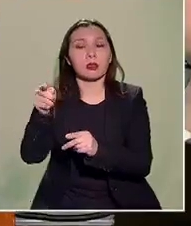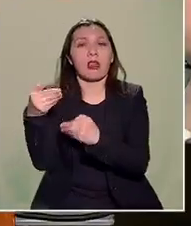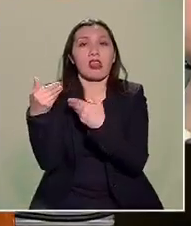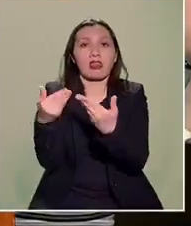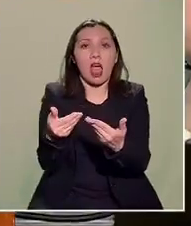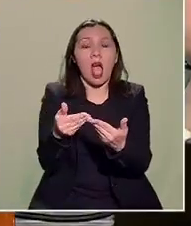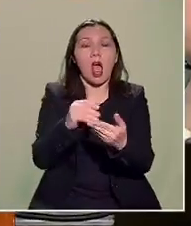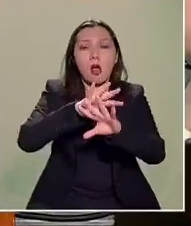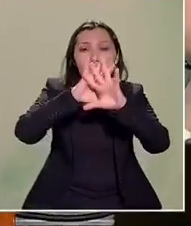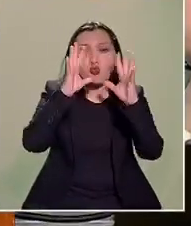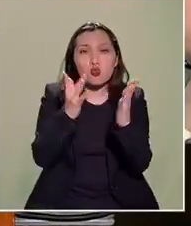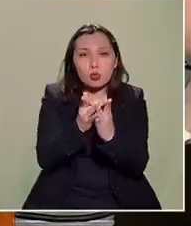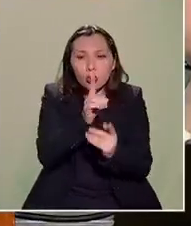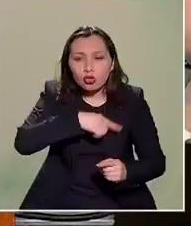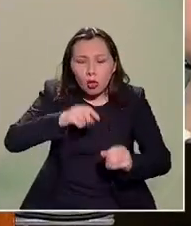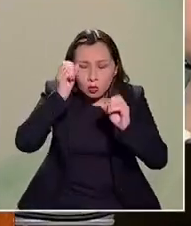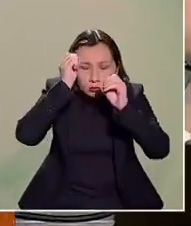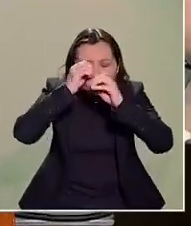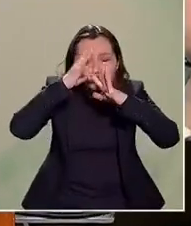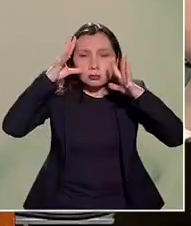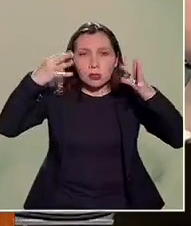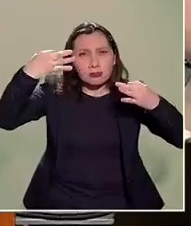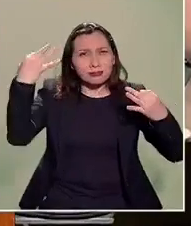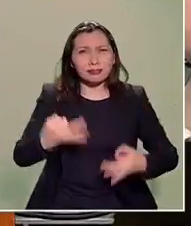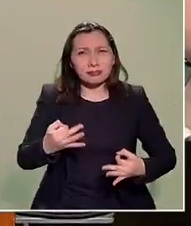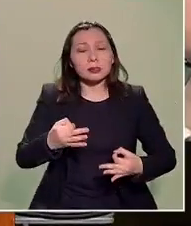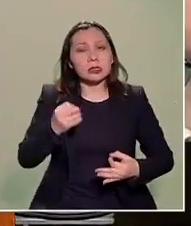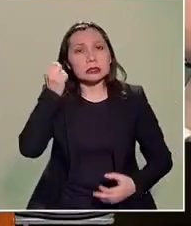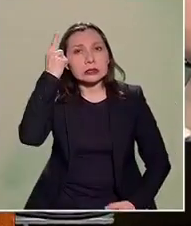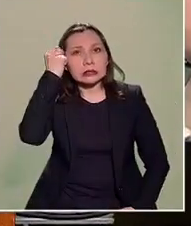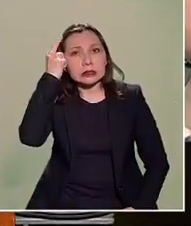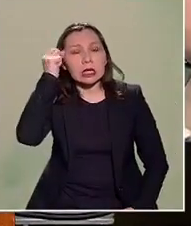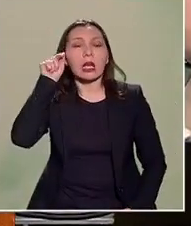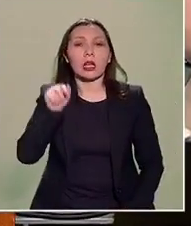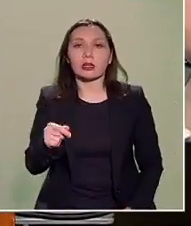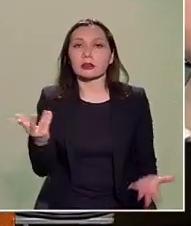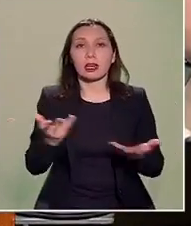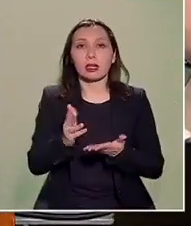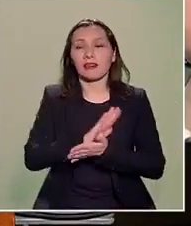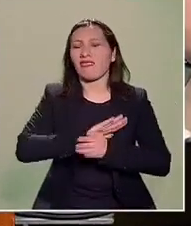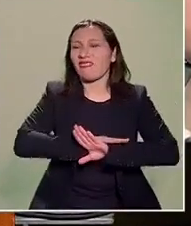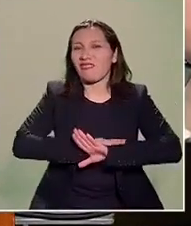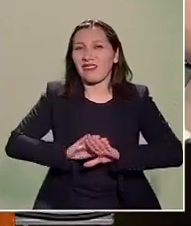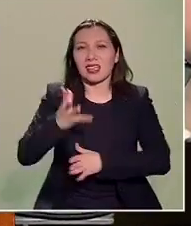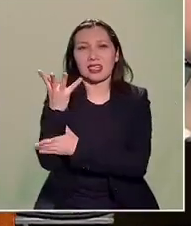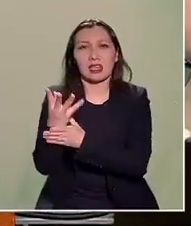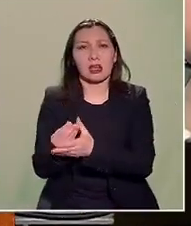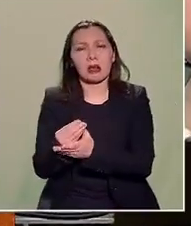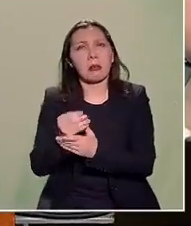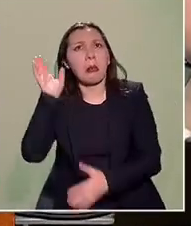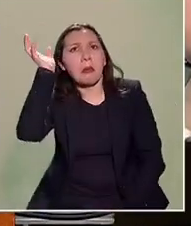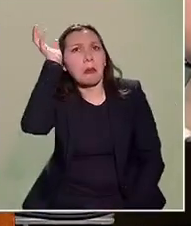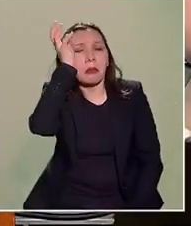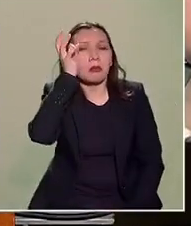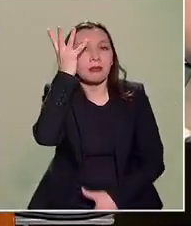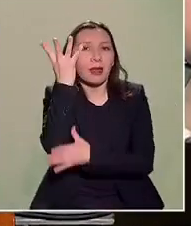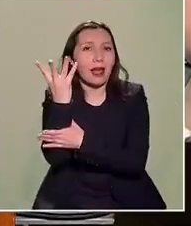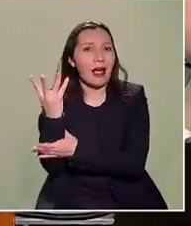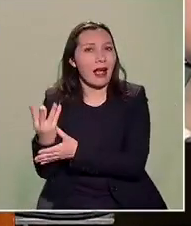va a llevar al mundo a una profunda racionalidad en la cual ya no va a existir la irracionalidad